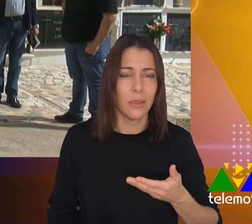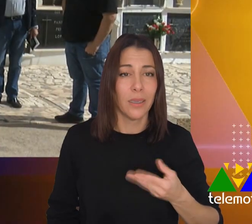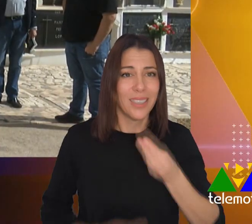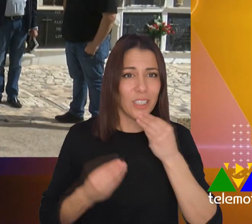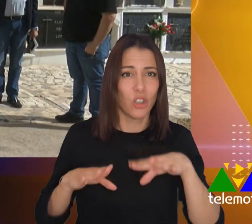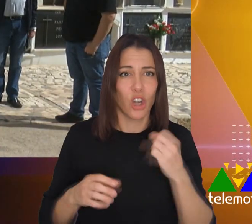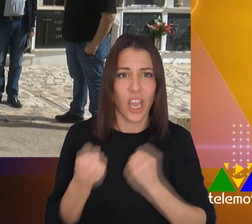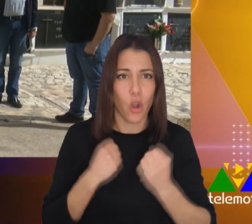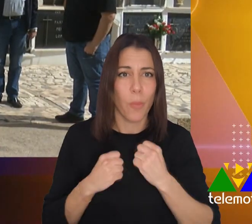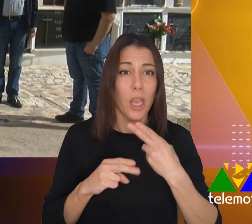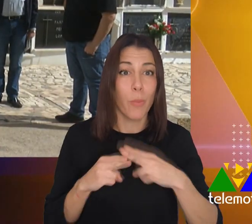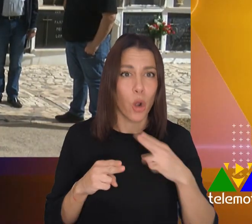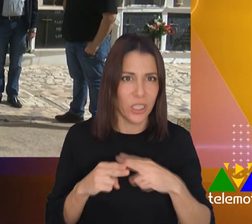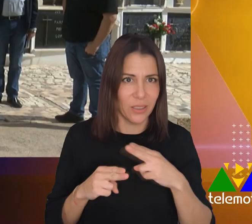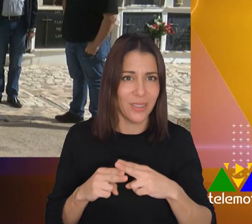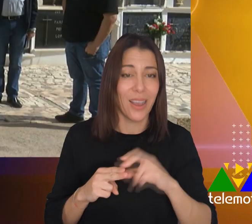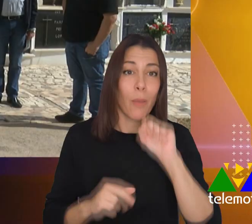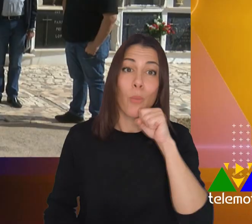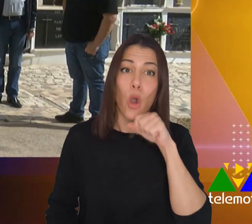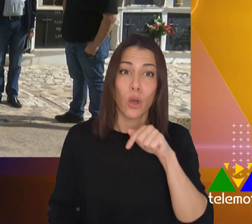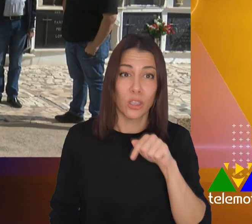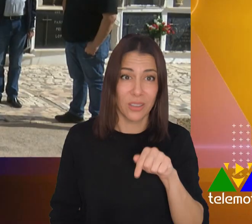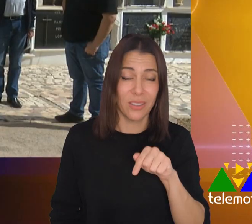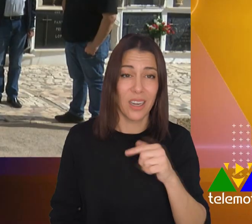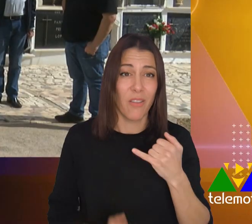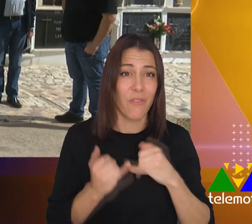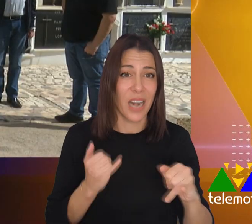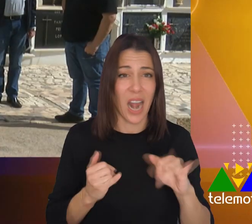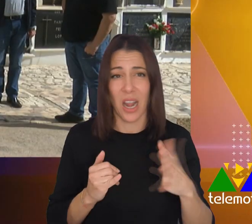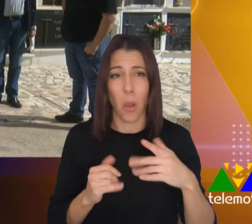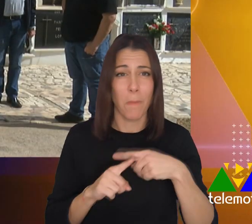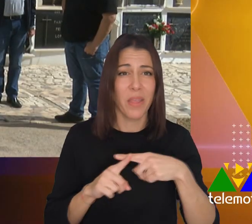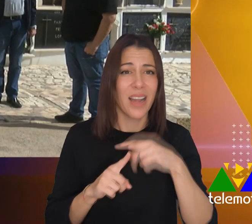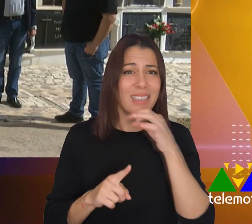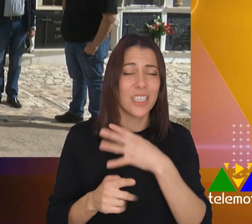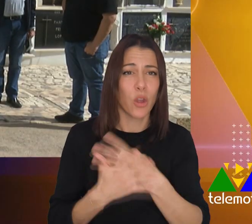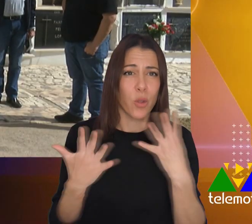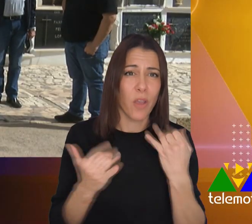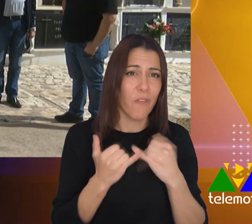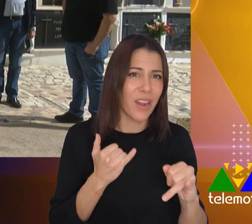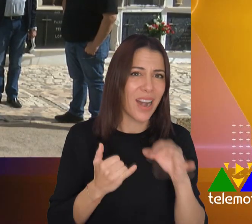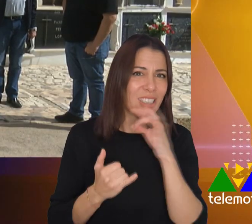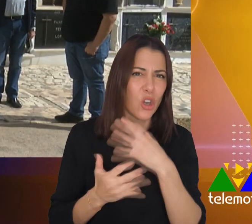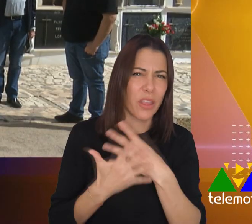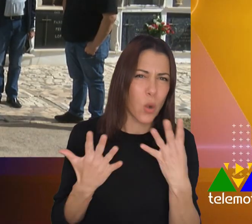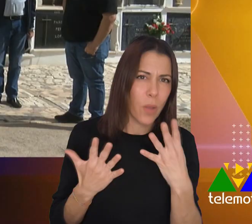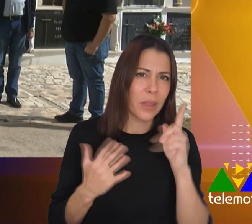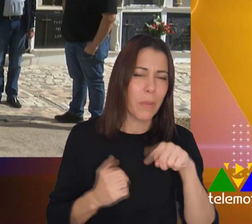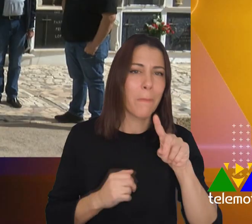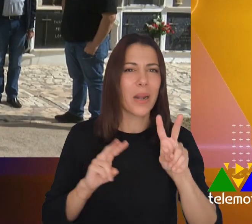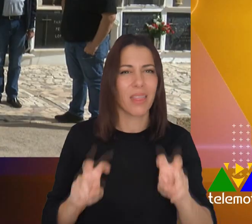historia económica y política del Motril de mediados del siglo XIX, finales del siglo XIX y principios del